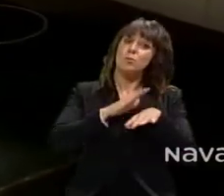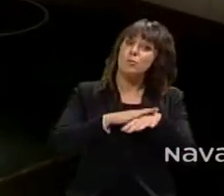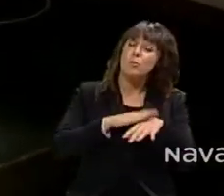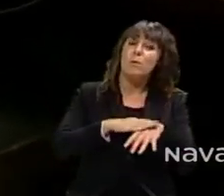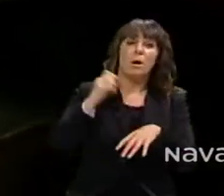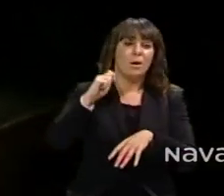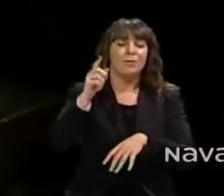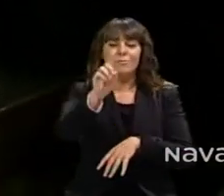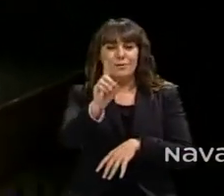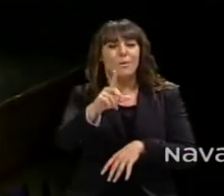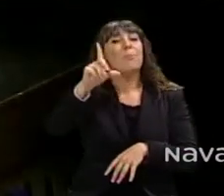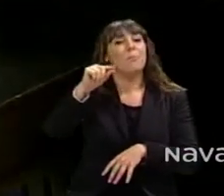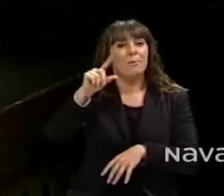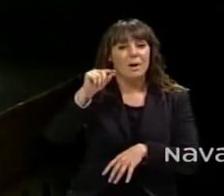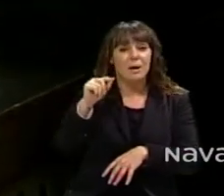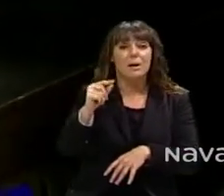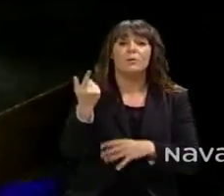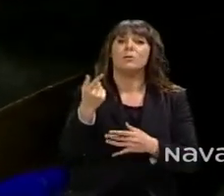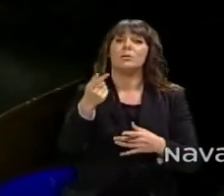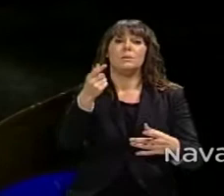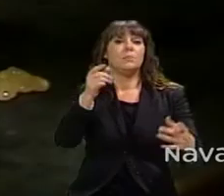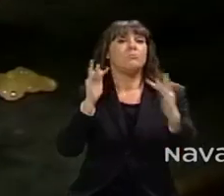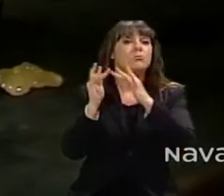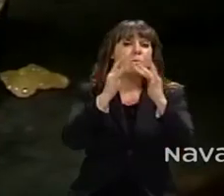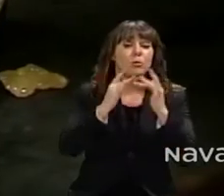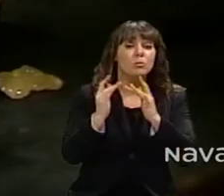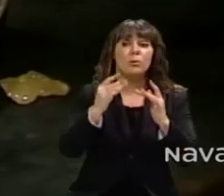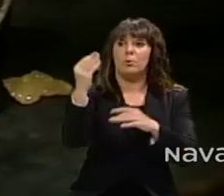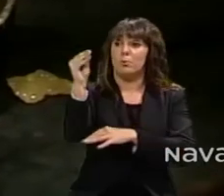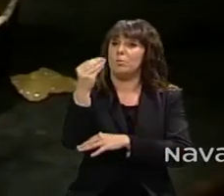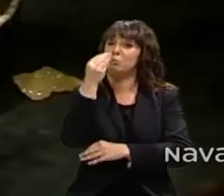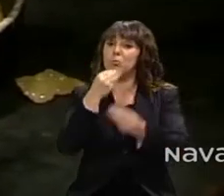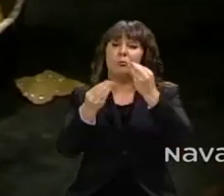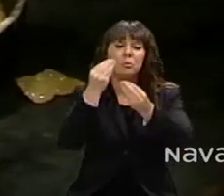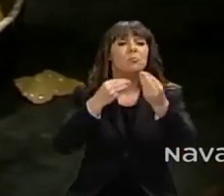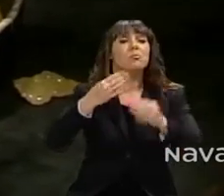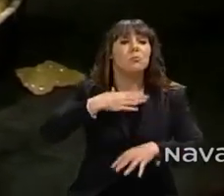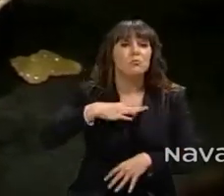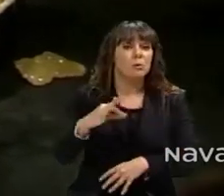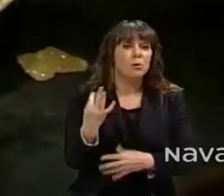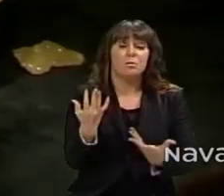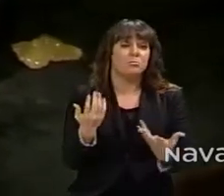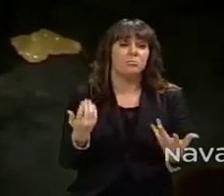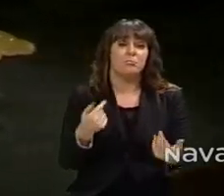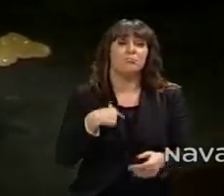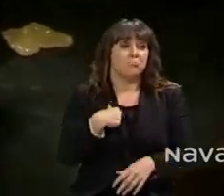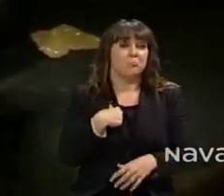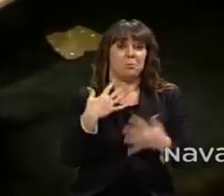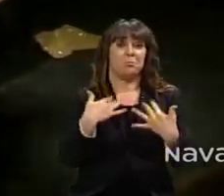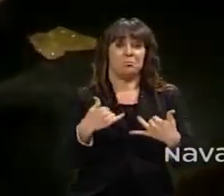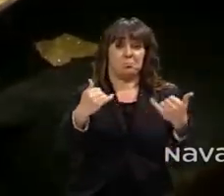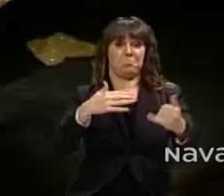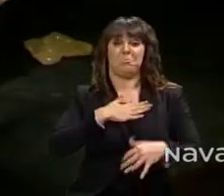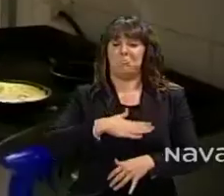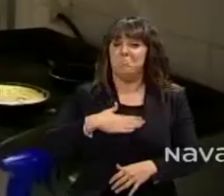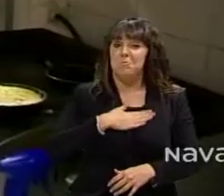mundo pueda comer, puedas combatir la crisis, puedas ayudar a los jóvenes, puedas ayudar a todo el mundo. Y está teniendo bastante éxito porque